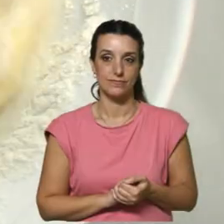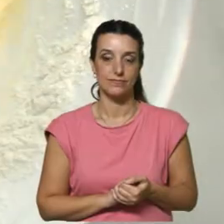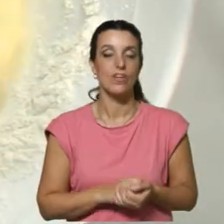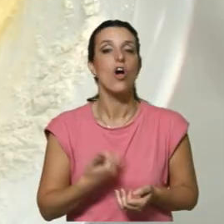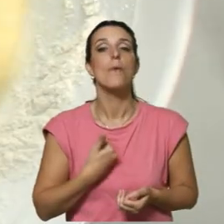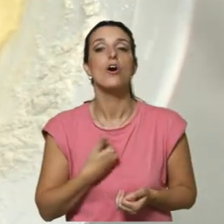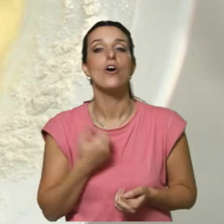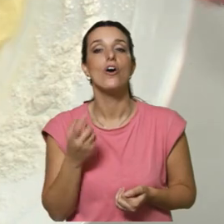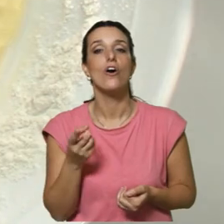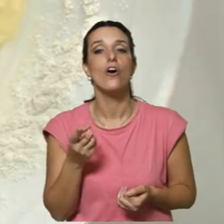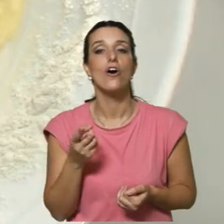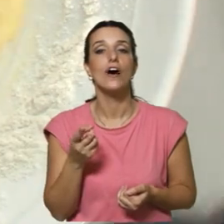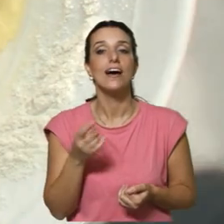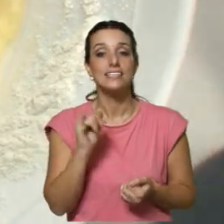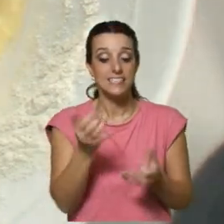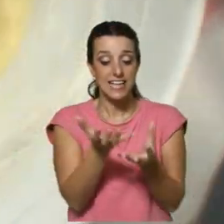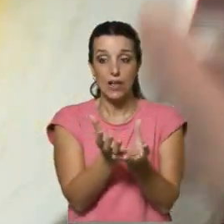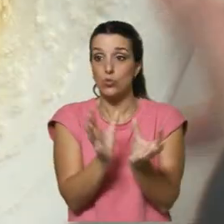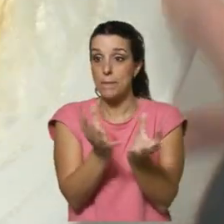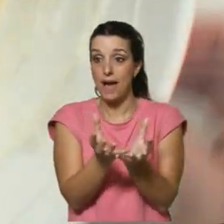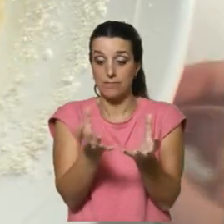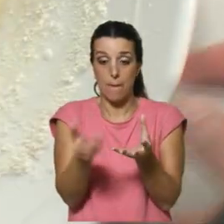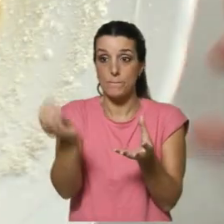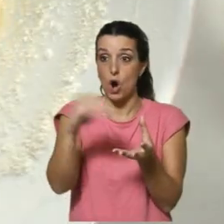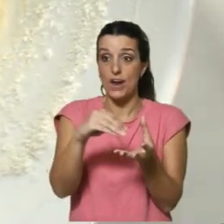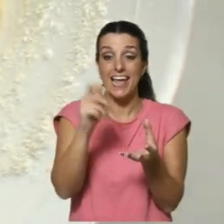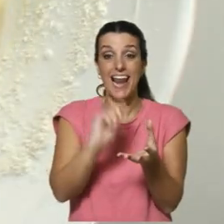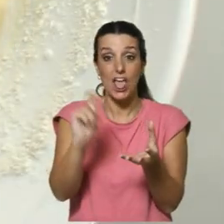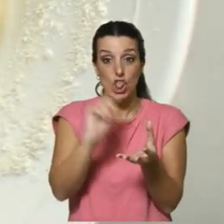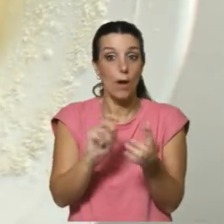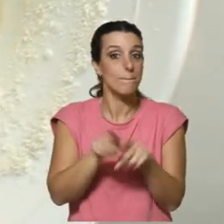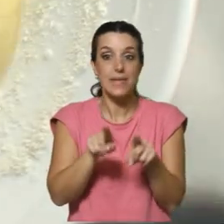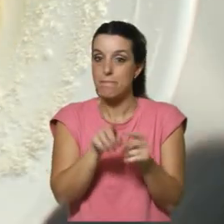¿Cómo? La tulipa, sí. Exacto. La twill,